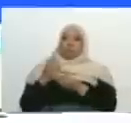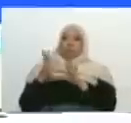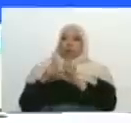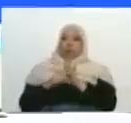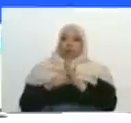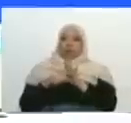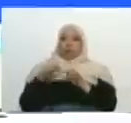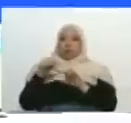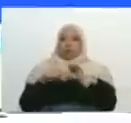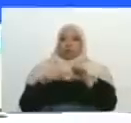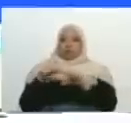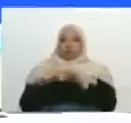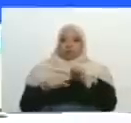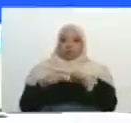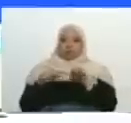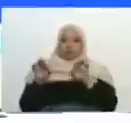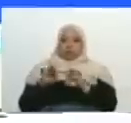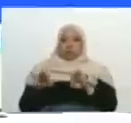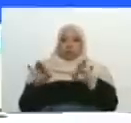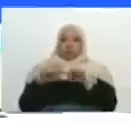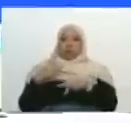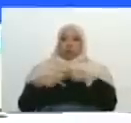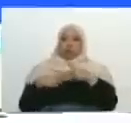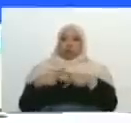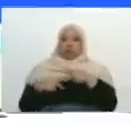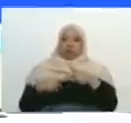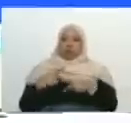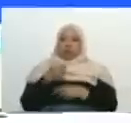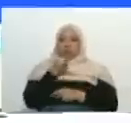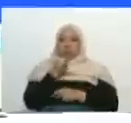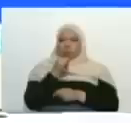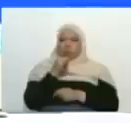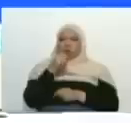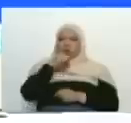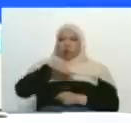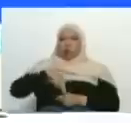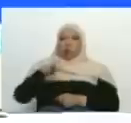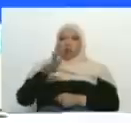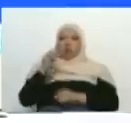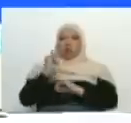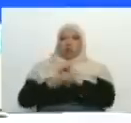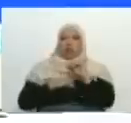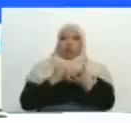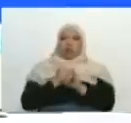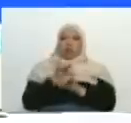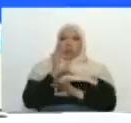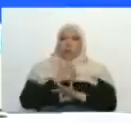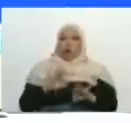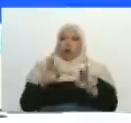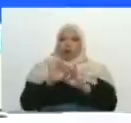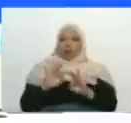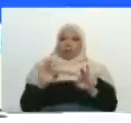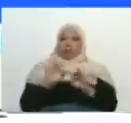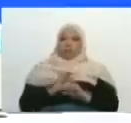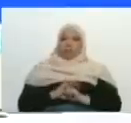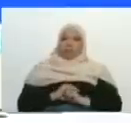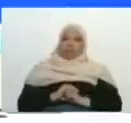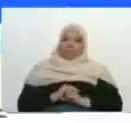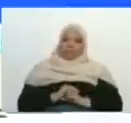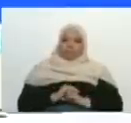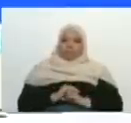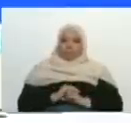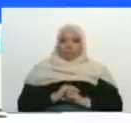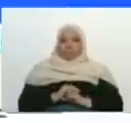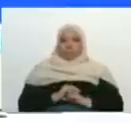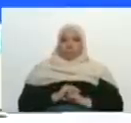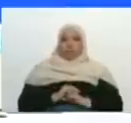del siglo, sin precedentes en la historia internacional, sin precedentes,